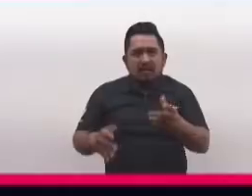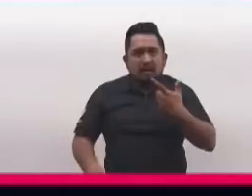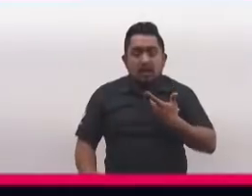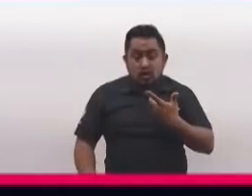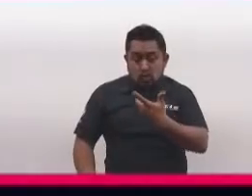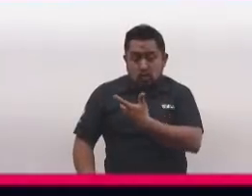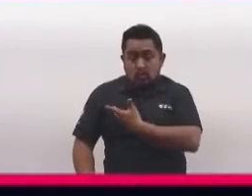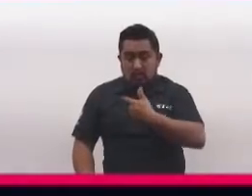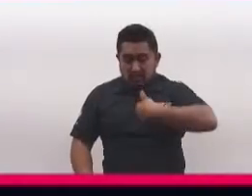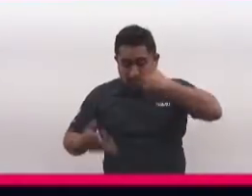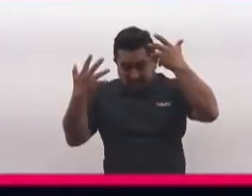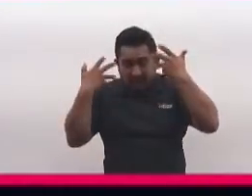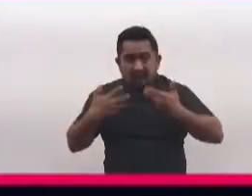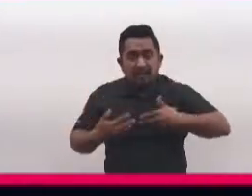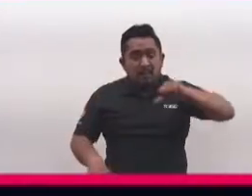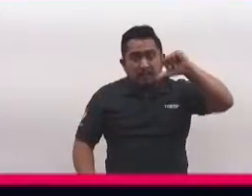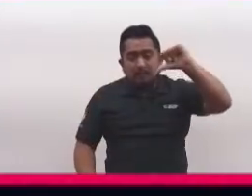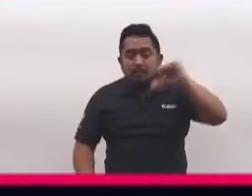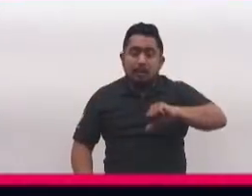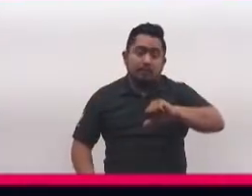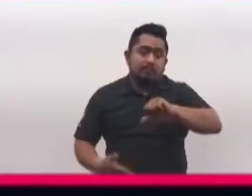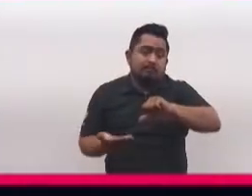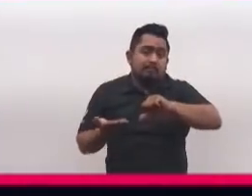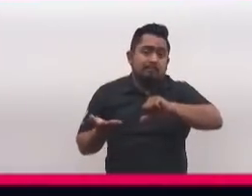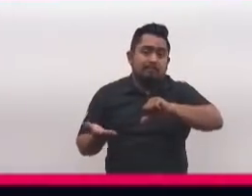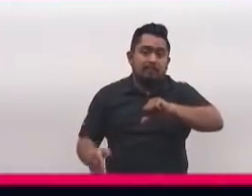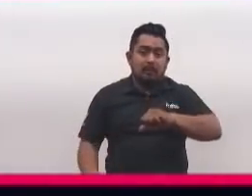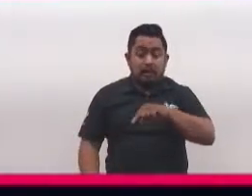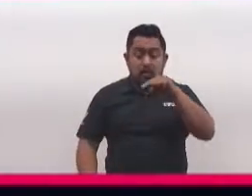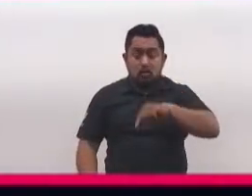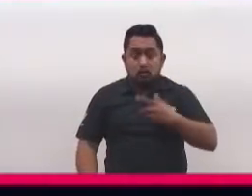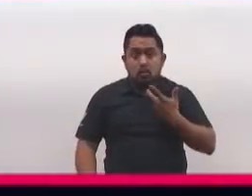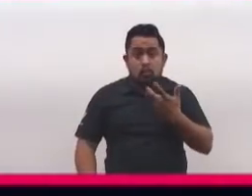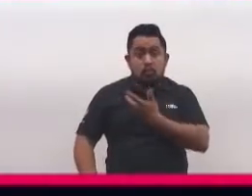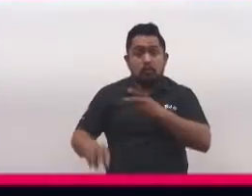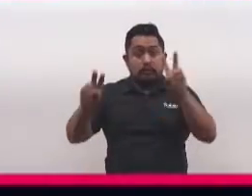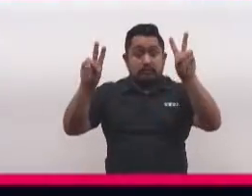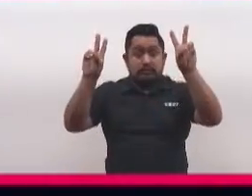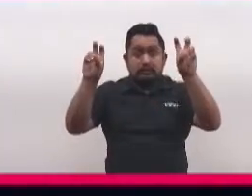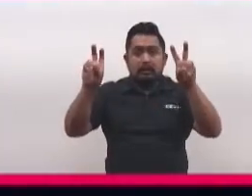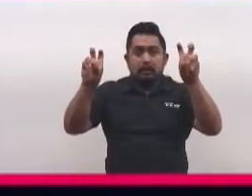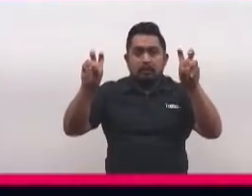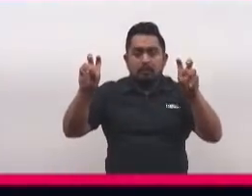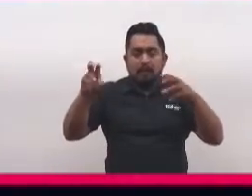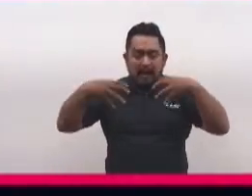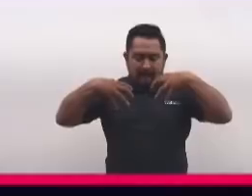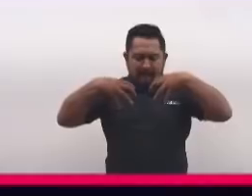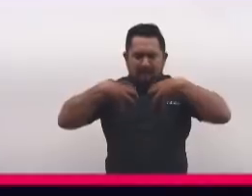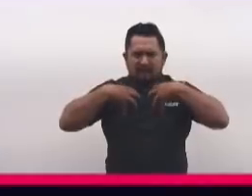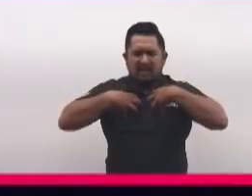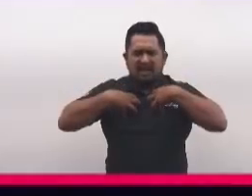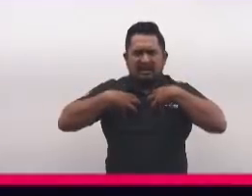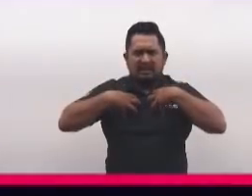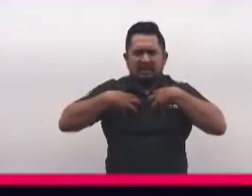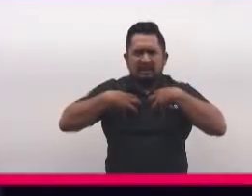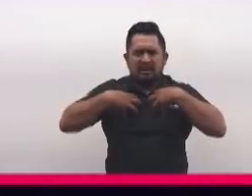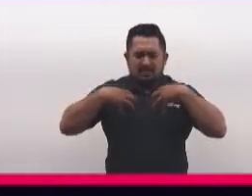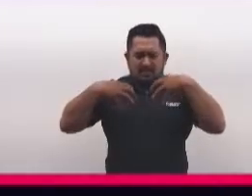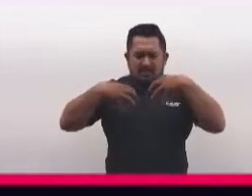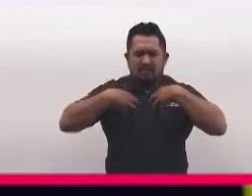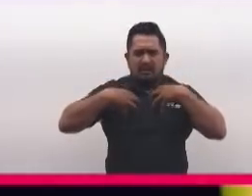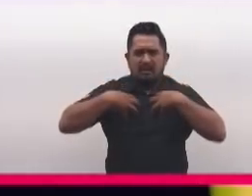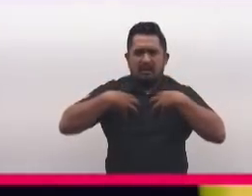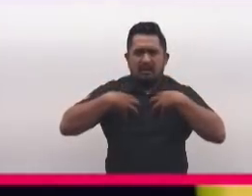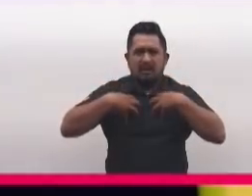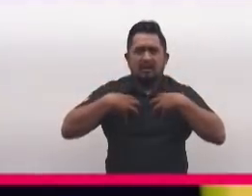nuestras obras eran mats esta mañana quiero hablarles de una vida cómo obtener una